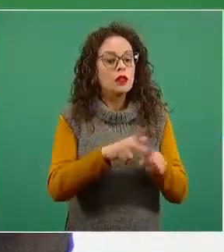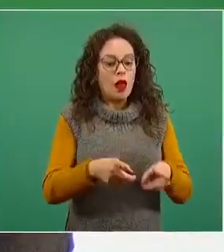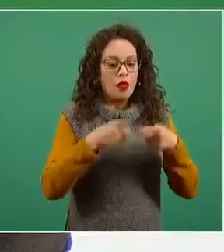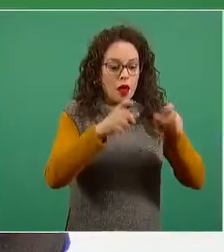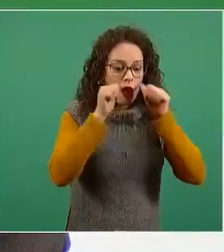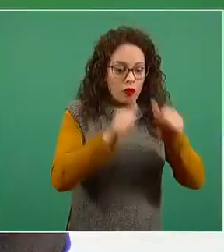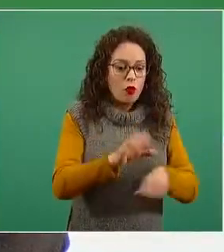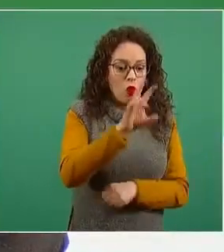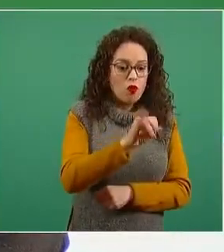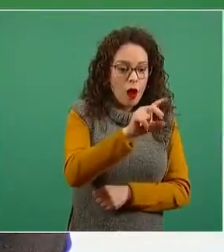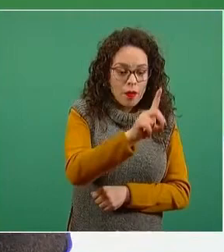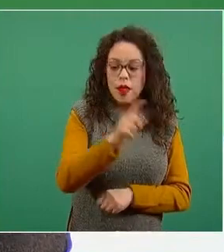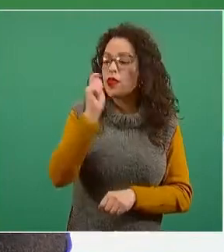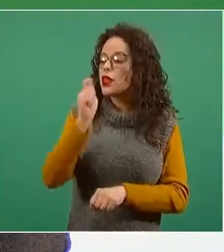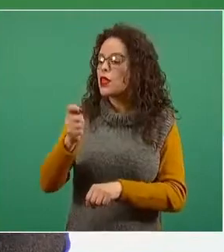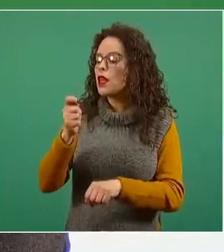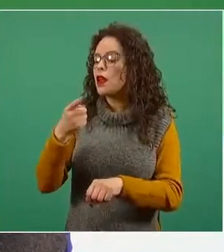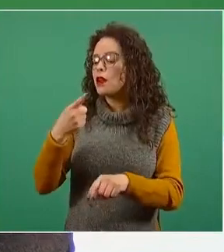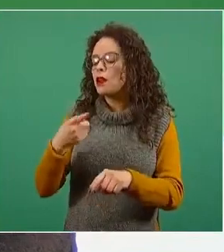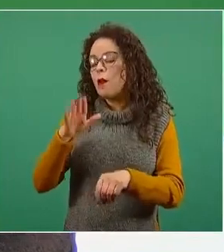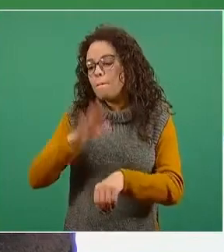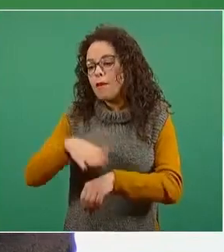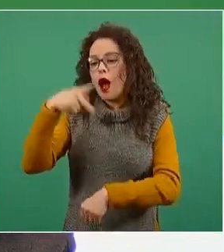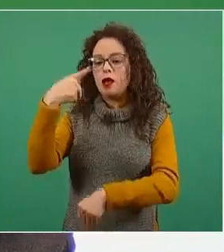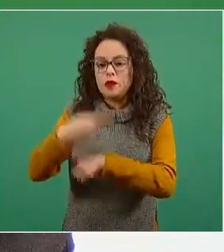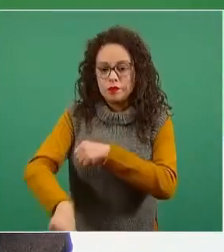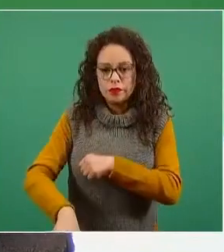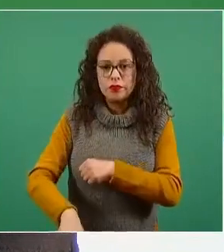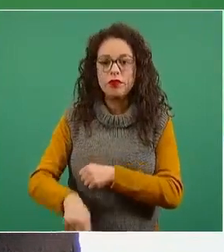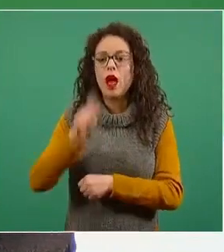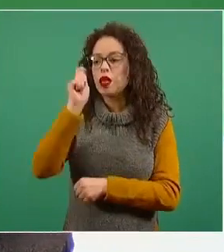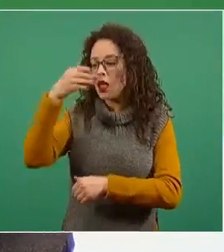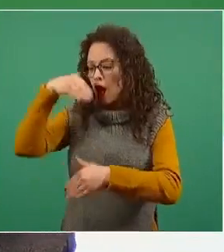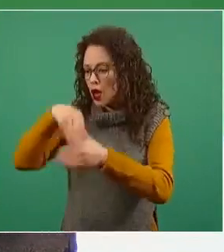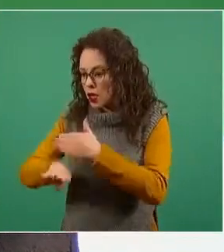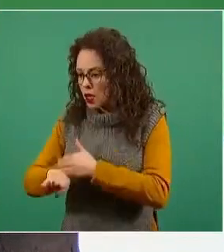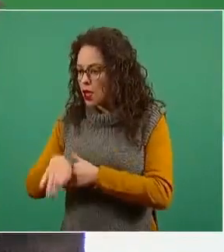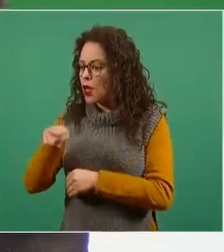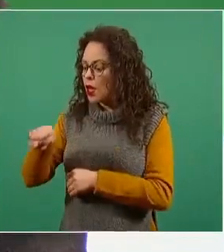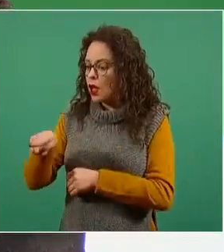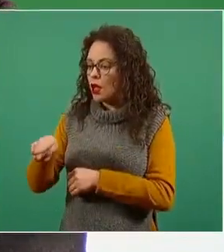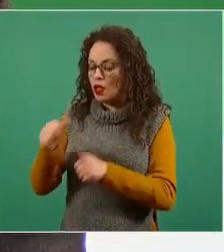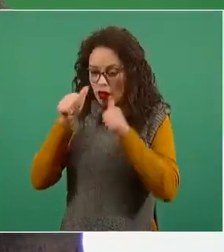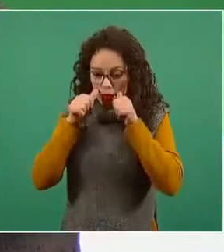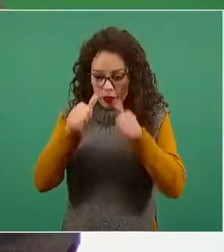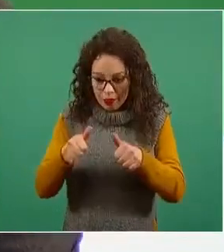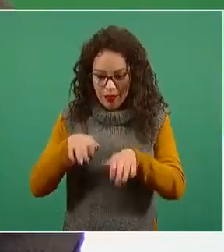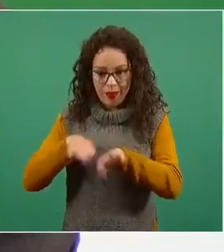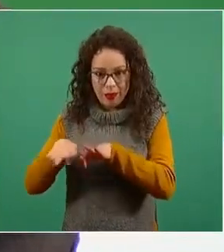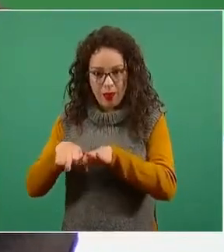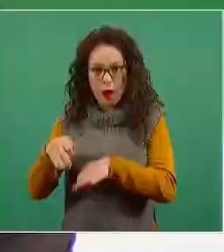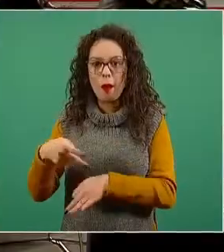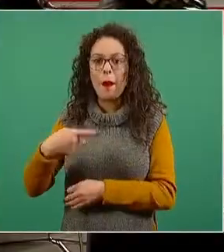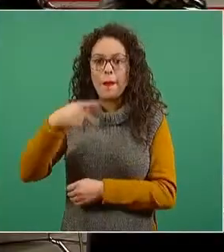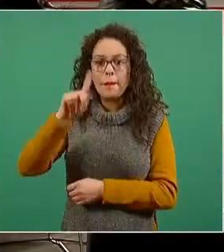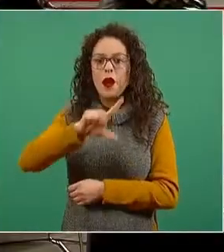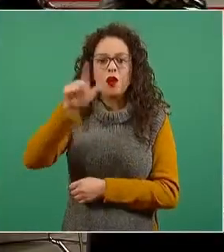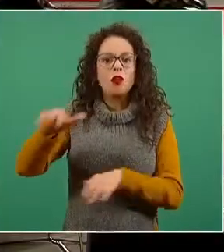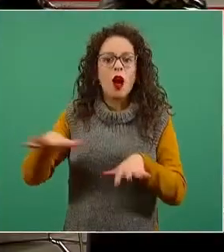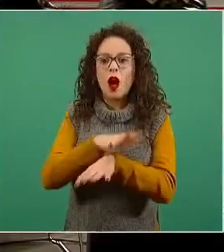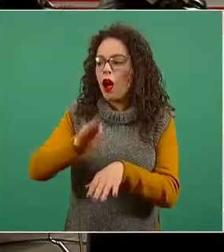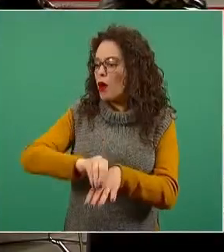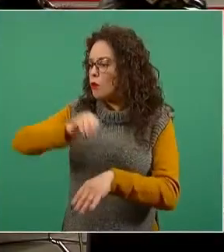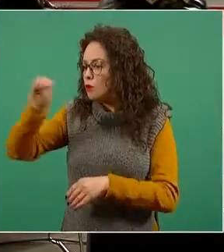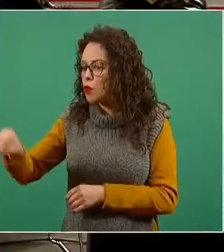quién entró a la unidad COVID temporalmente pero después ya no estuvo trabajando en ella, o quién llegó después, en fin, varios